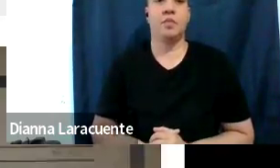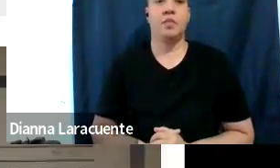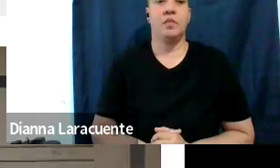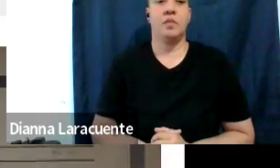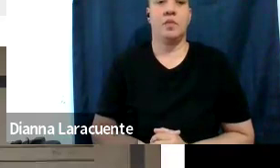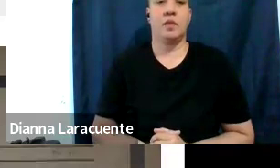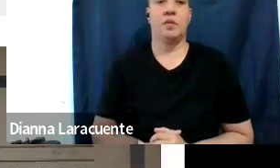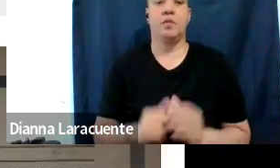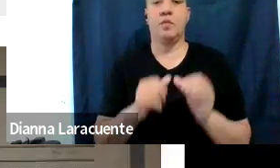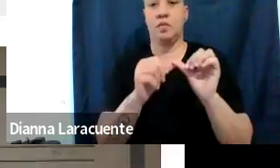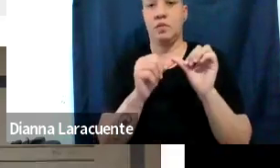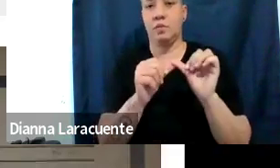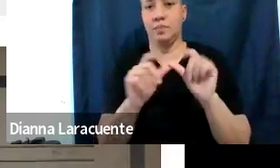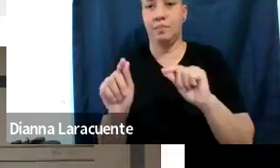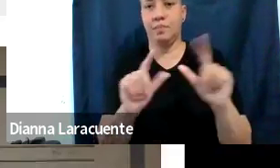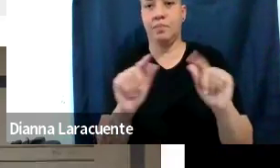sigue la